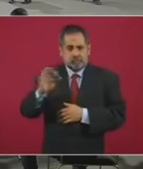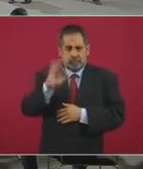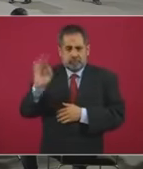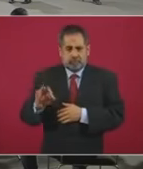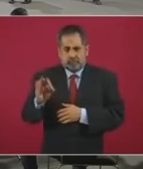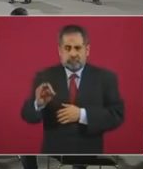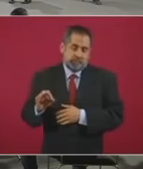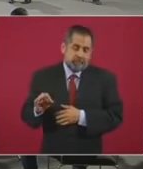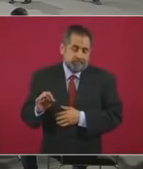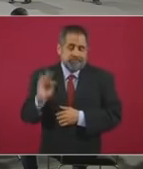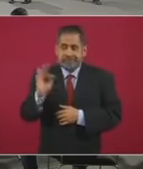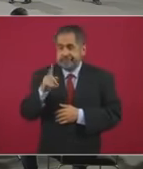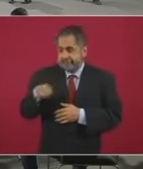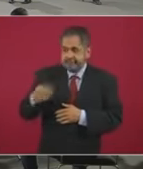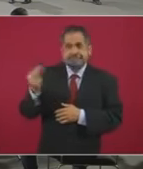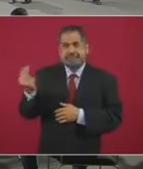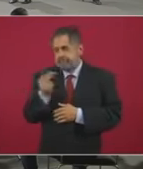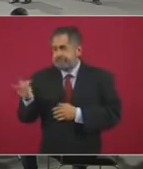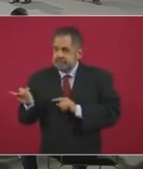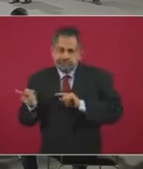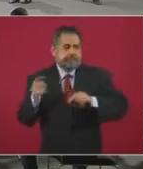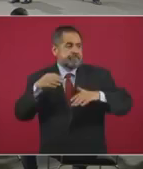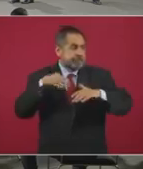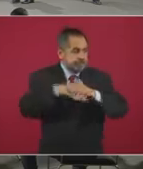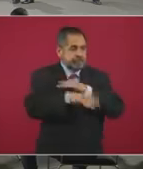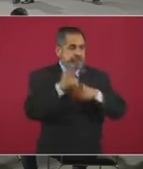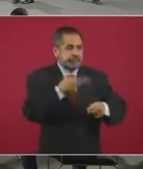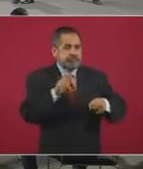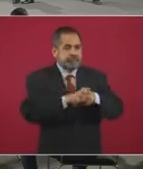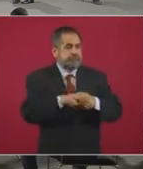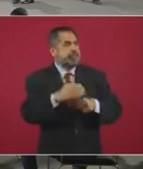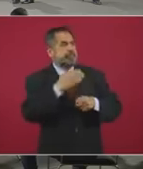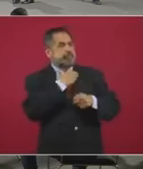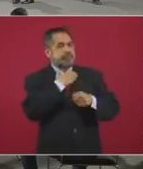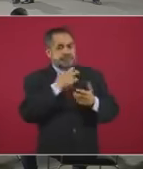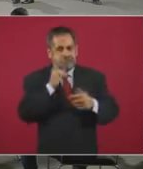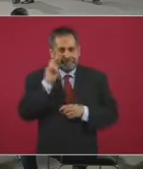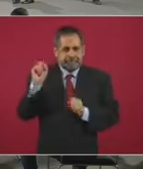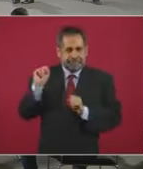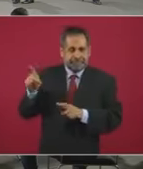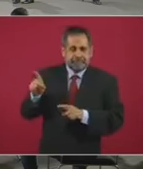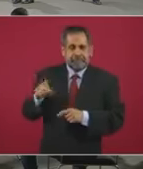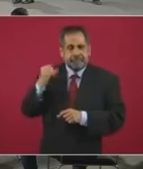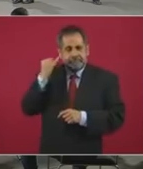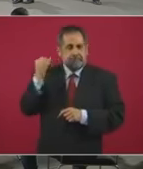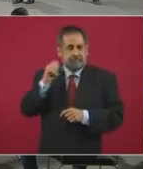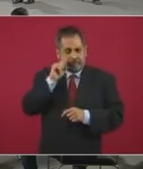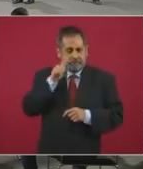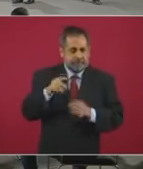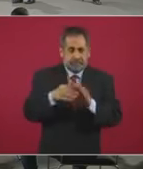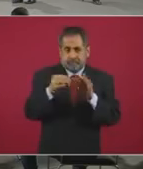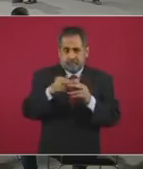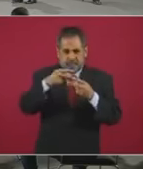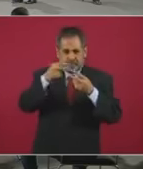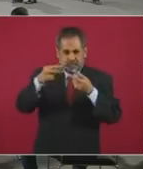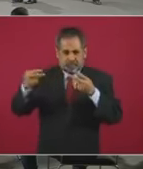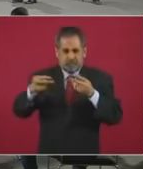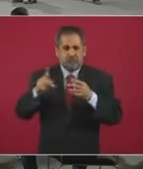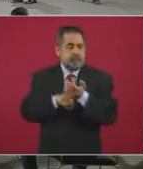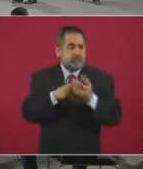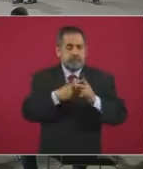pueden necesitar hospitalización. Como se puede ver en la gráfica, es la misma idea, es una curva epidémica. Esta empieza en el